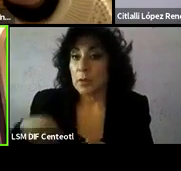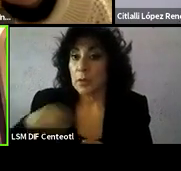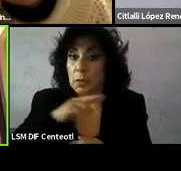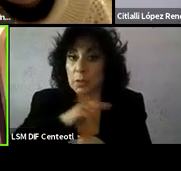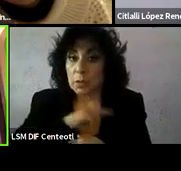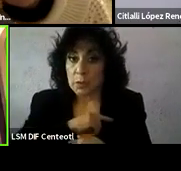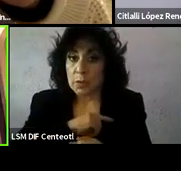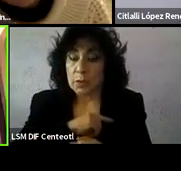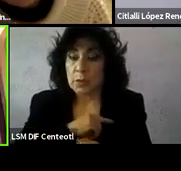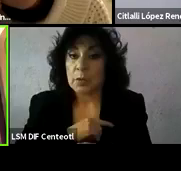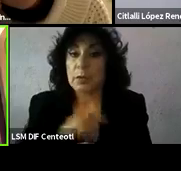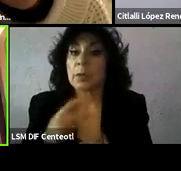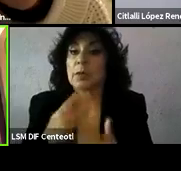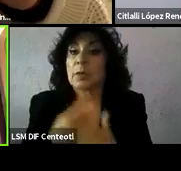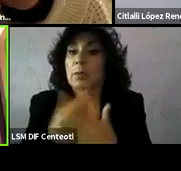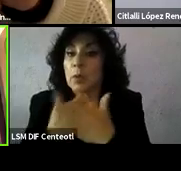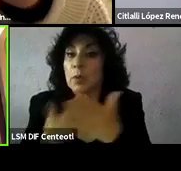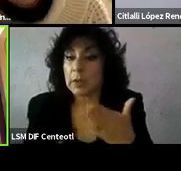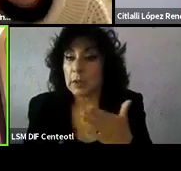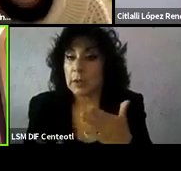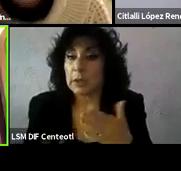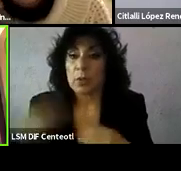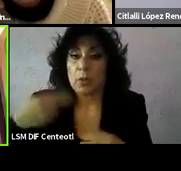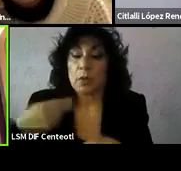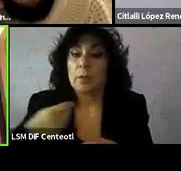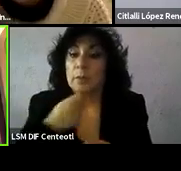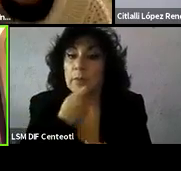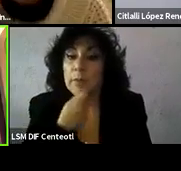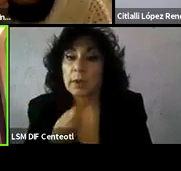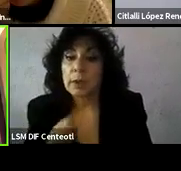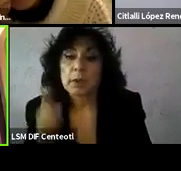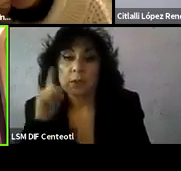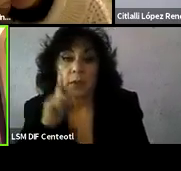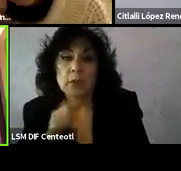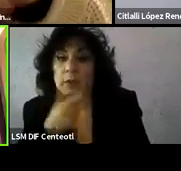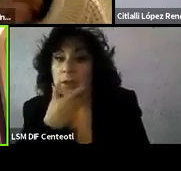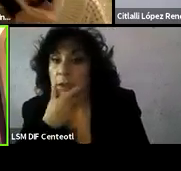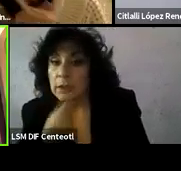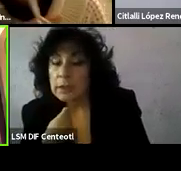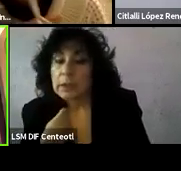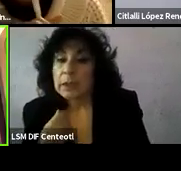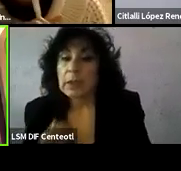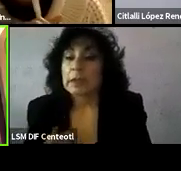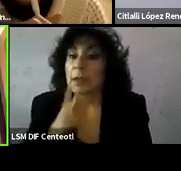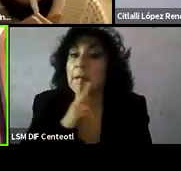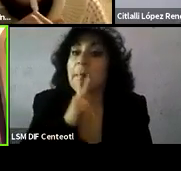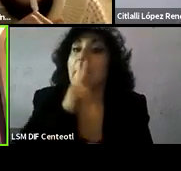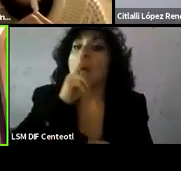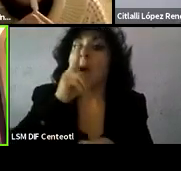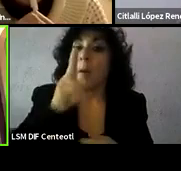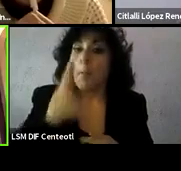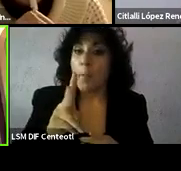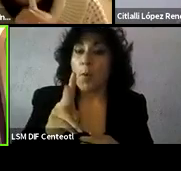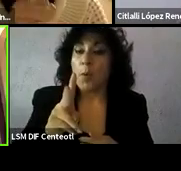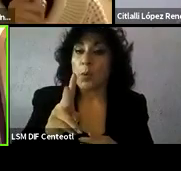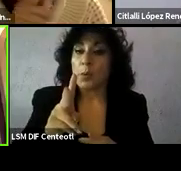Niñas Alzan la Voz, que así se llama también el Facebook que tenemos. Había